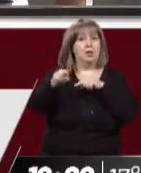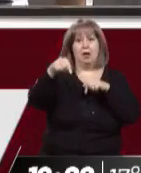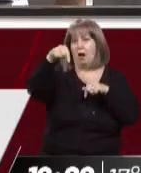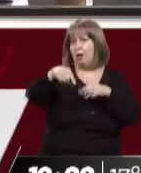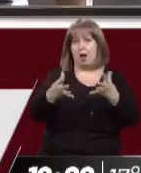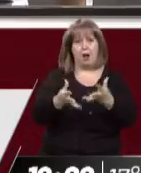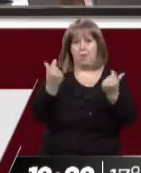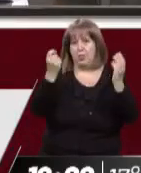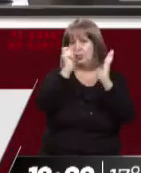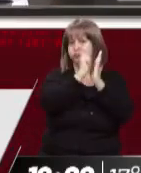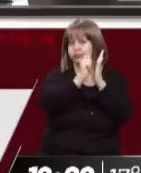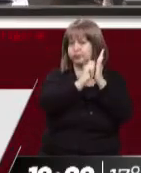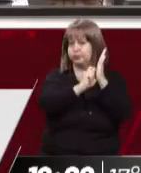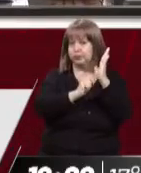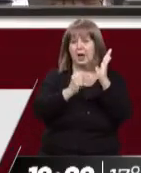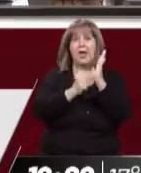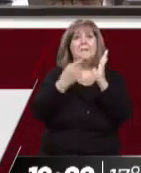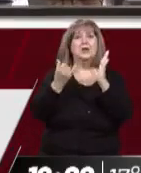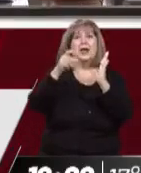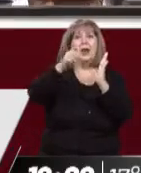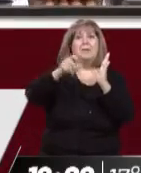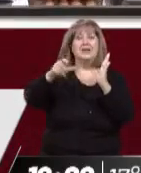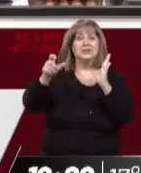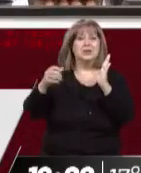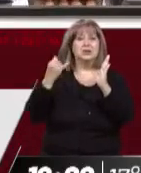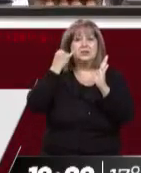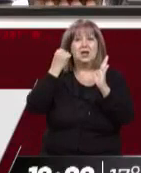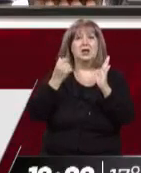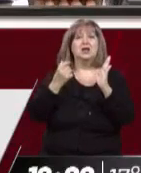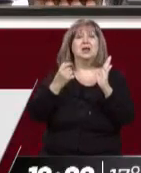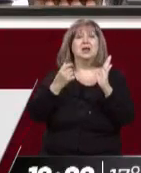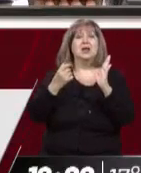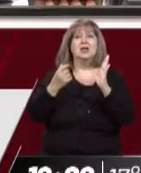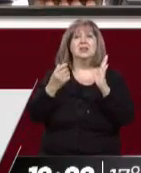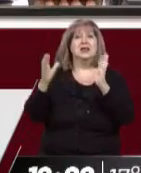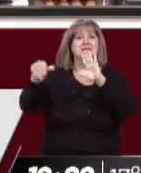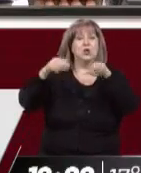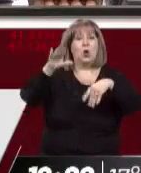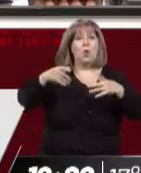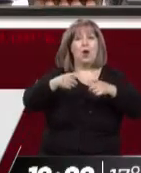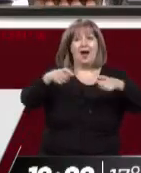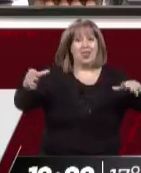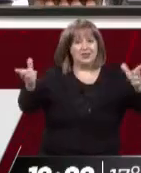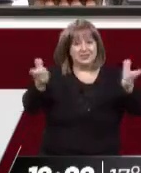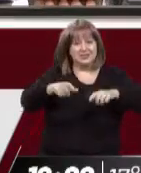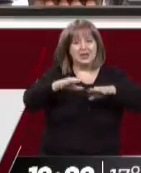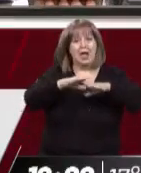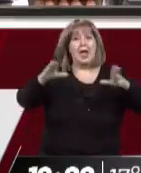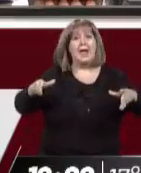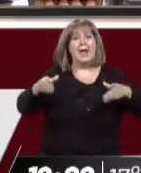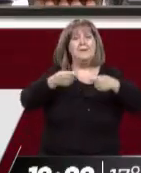porque los trabajadores están siendo convocados, lo dijo Alberto Fernández también, a una mesa con empresarios,